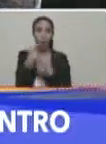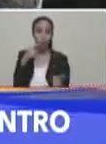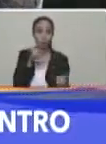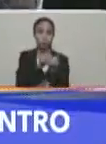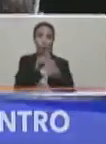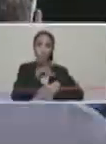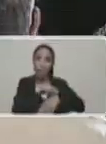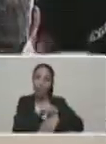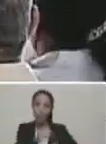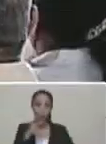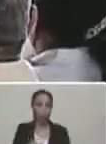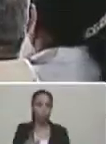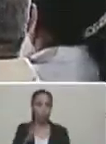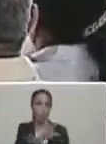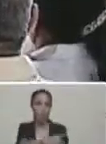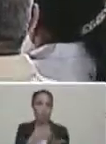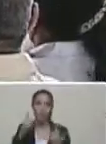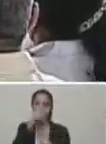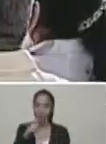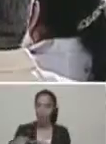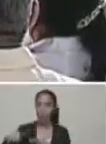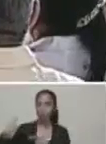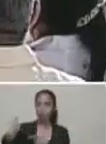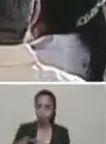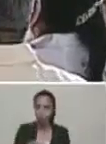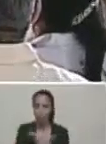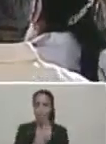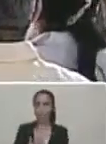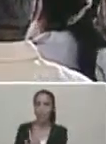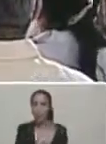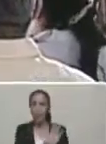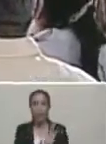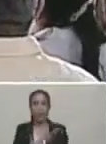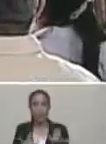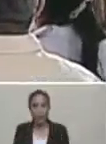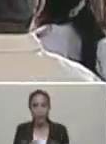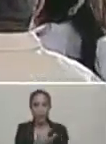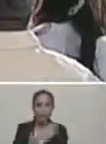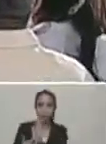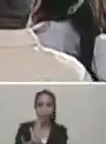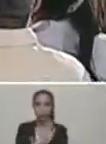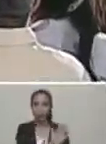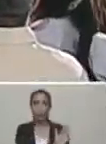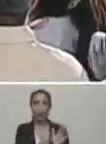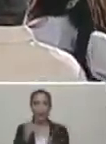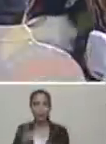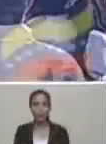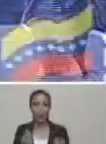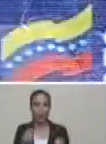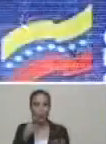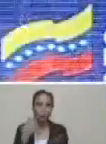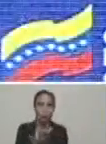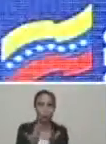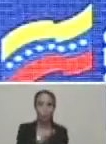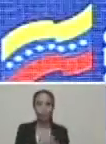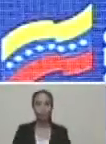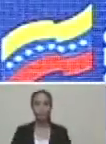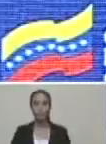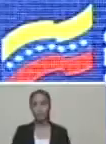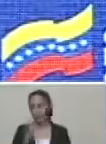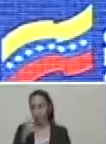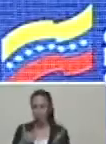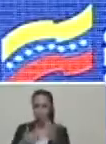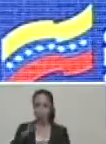decir, 16 años después, la misión Barrio Adentro, ahora es que tiene que darle al pueblo de Venezuela, ahora es que tiene